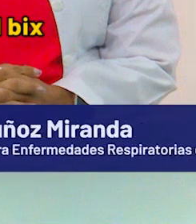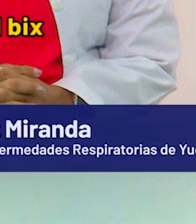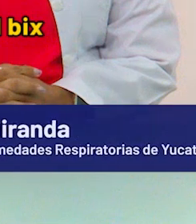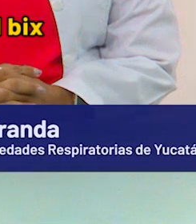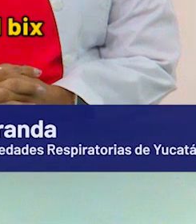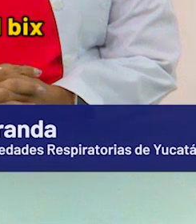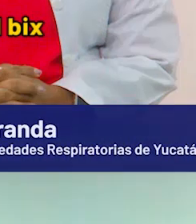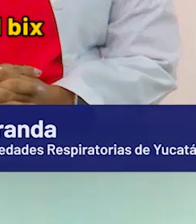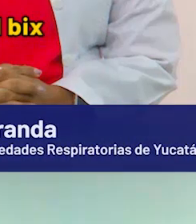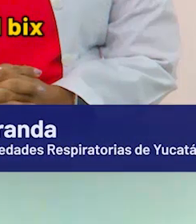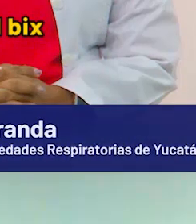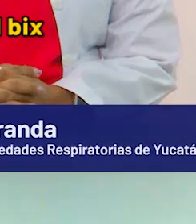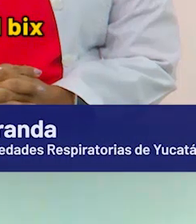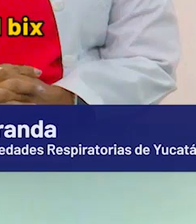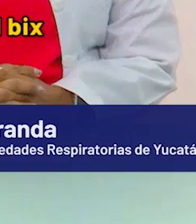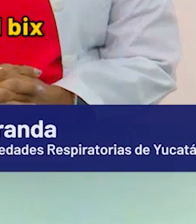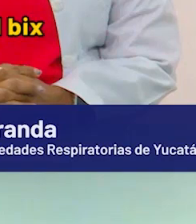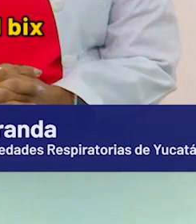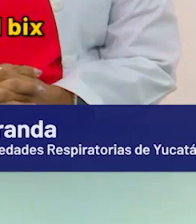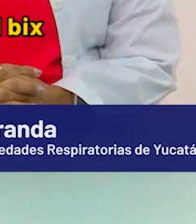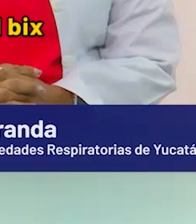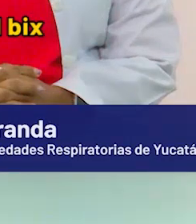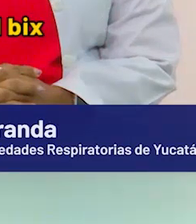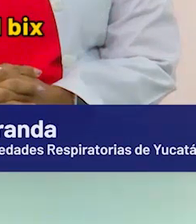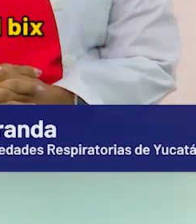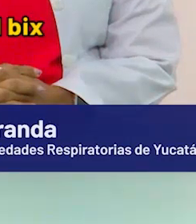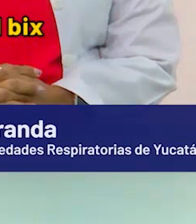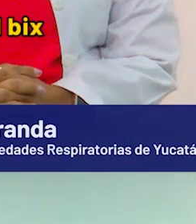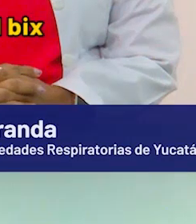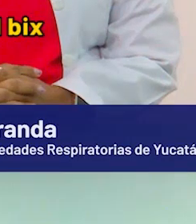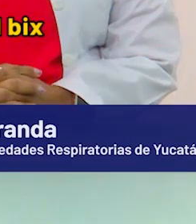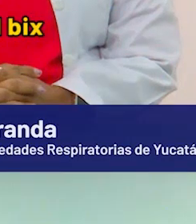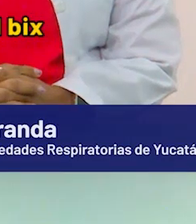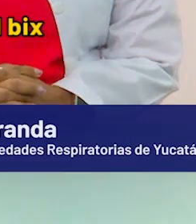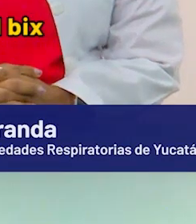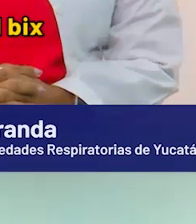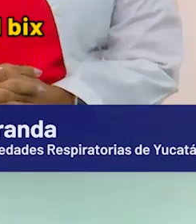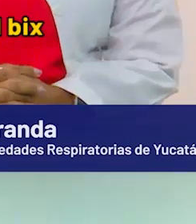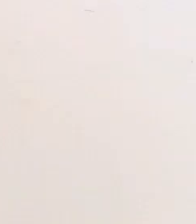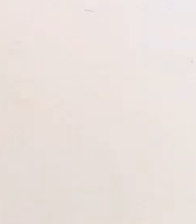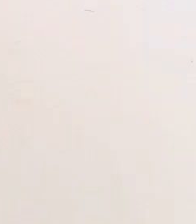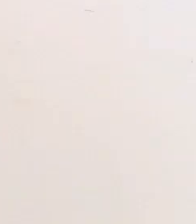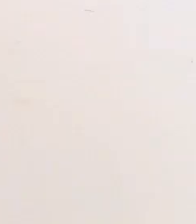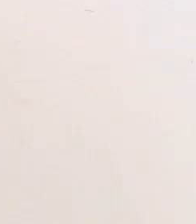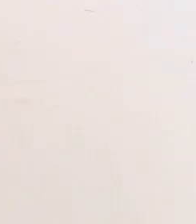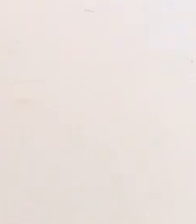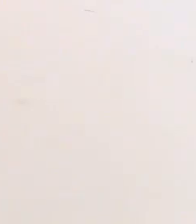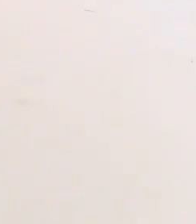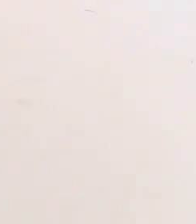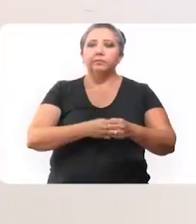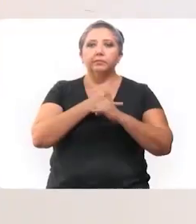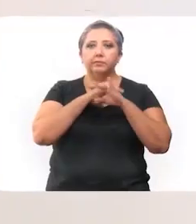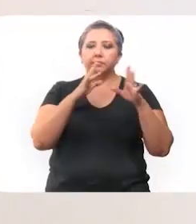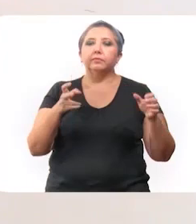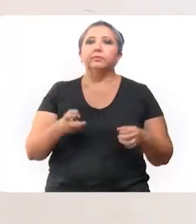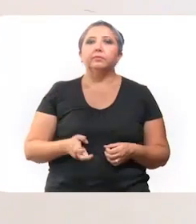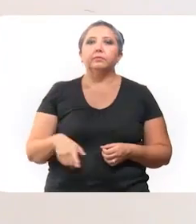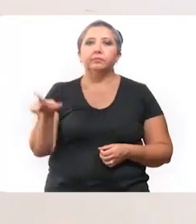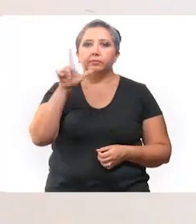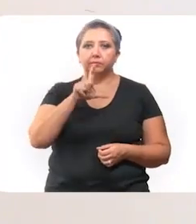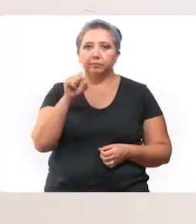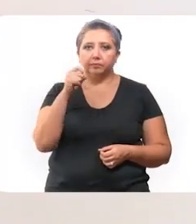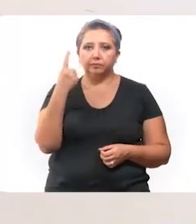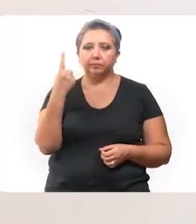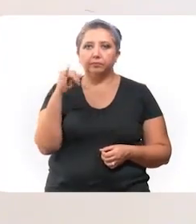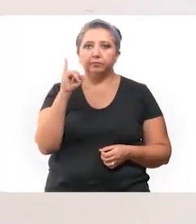Buenas tardes. Nos permitimos dar el informe diario relacionado con el COVID-19. Adelante, doctora. Gracias, doctora. Buenas tardes. Este es el parte médico de este